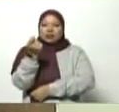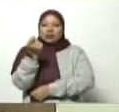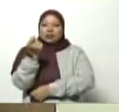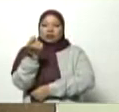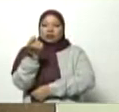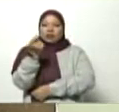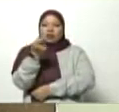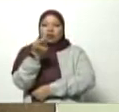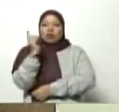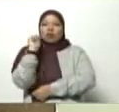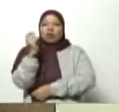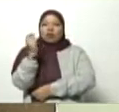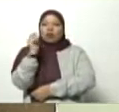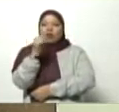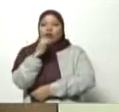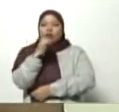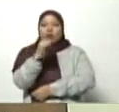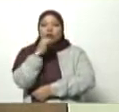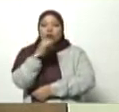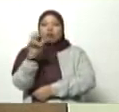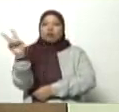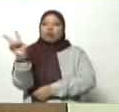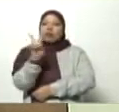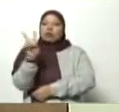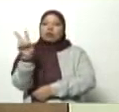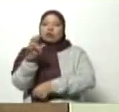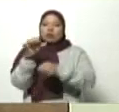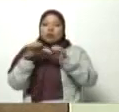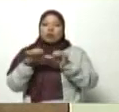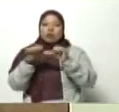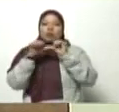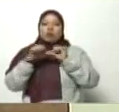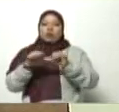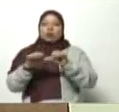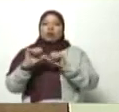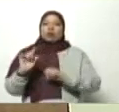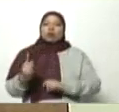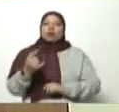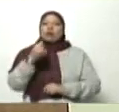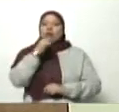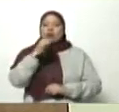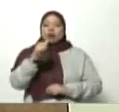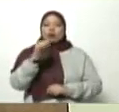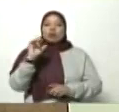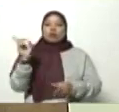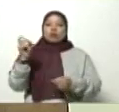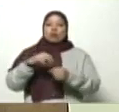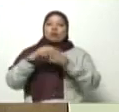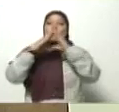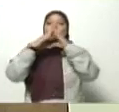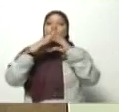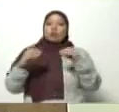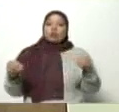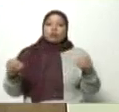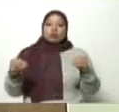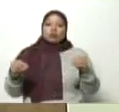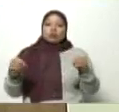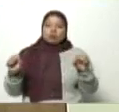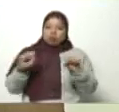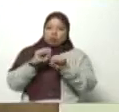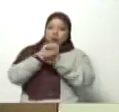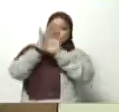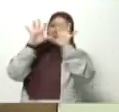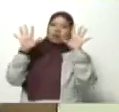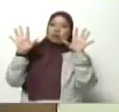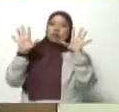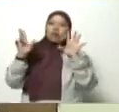Tiene una tarea, que es que Venezuela sigue estando allí en primer, en el foco de todos. Claro,